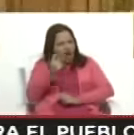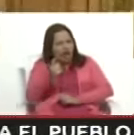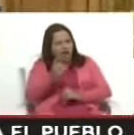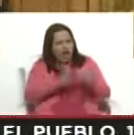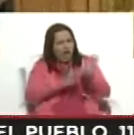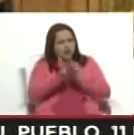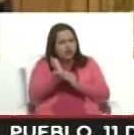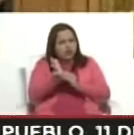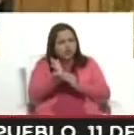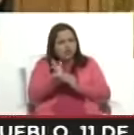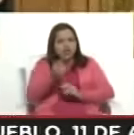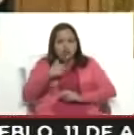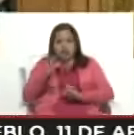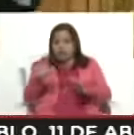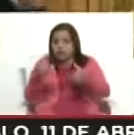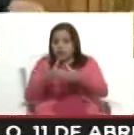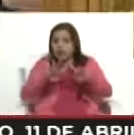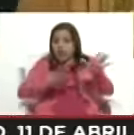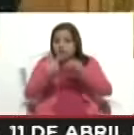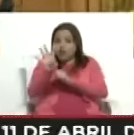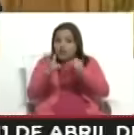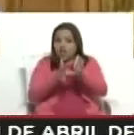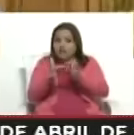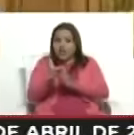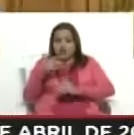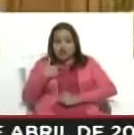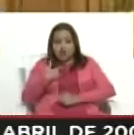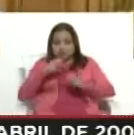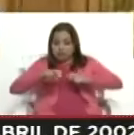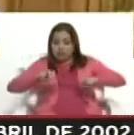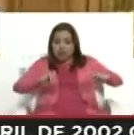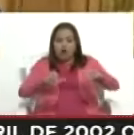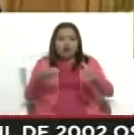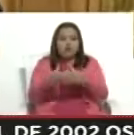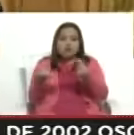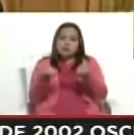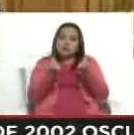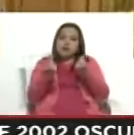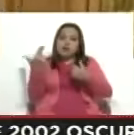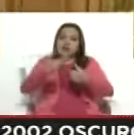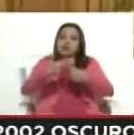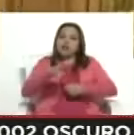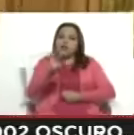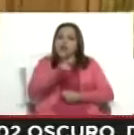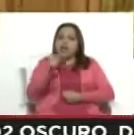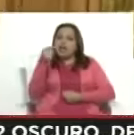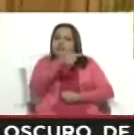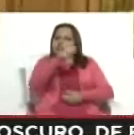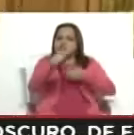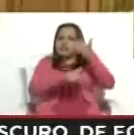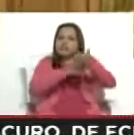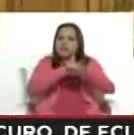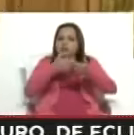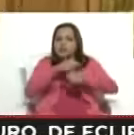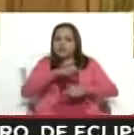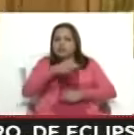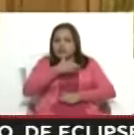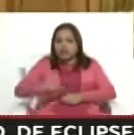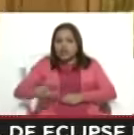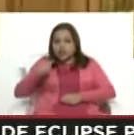el 14, yo me reuní con la meritocracia PDVSA, ahí en la vicepresidencia, lo senté y hablé con